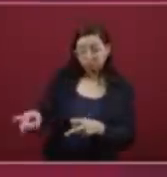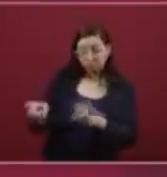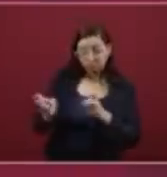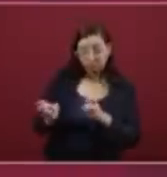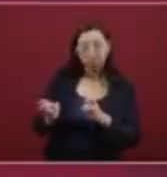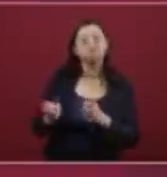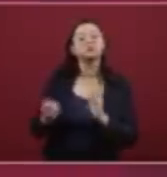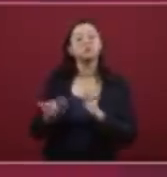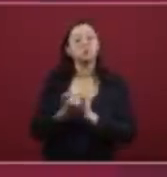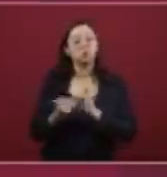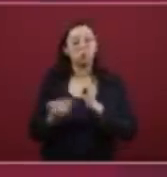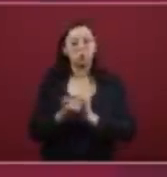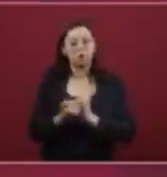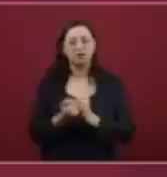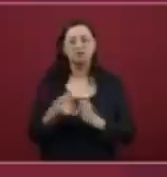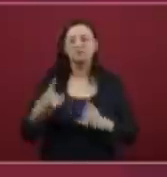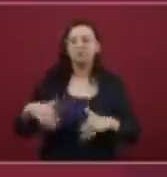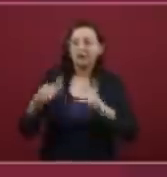el robo a casa habitación,